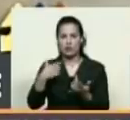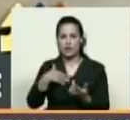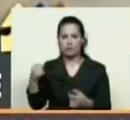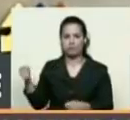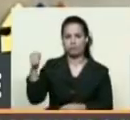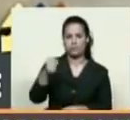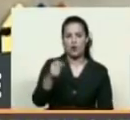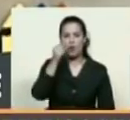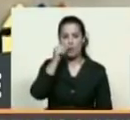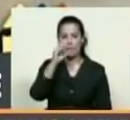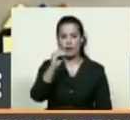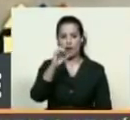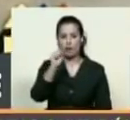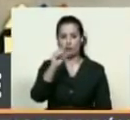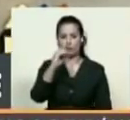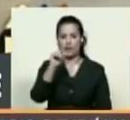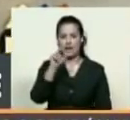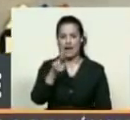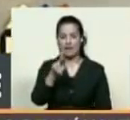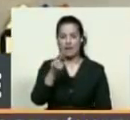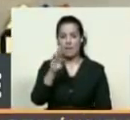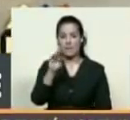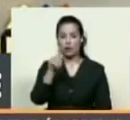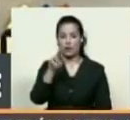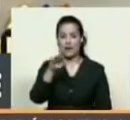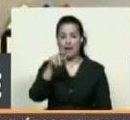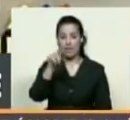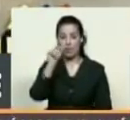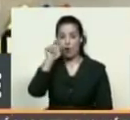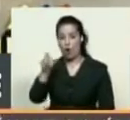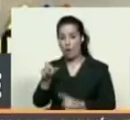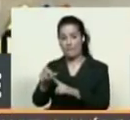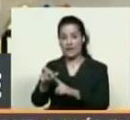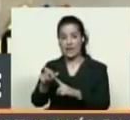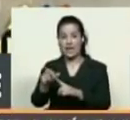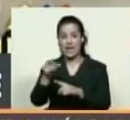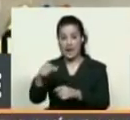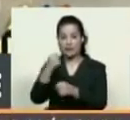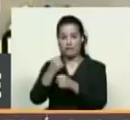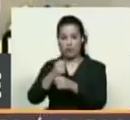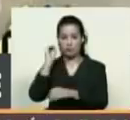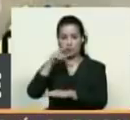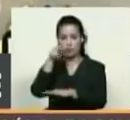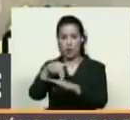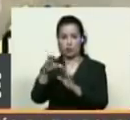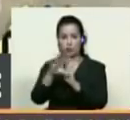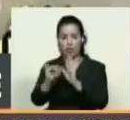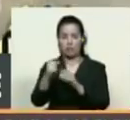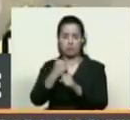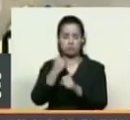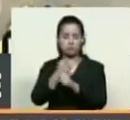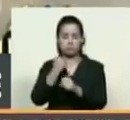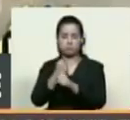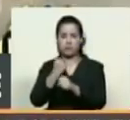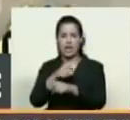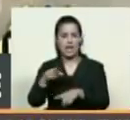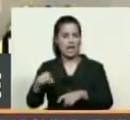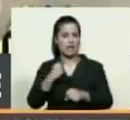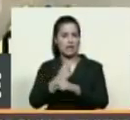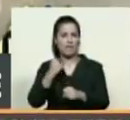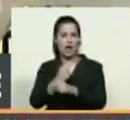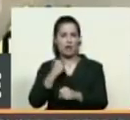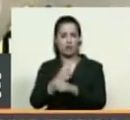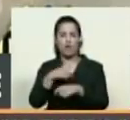a Óscar Berroterán, que fue agredido en el marco de la Asamblea Nacional Constituyente. Él estaba trabajando en